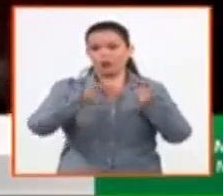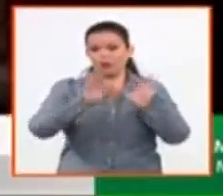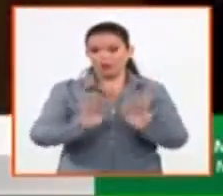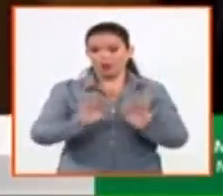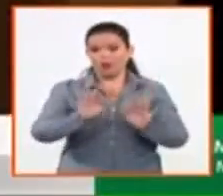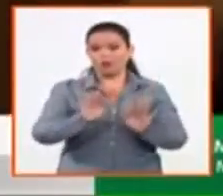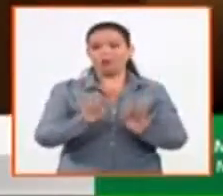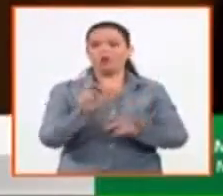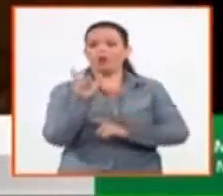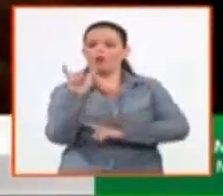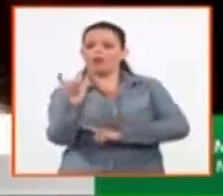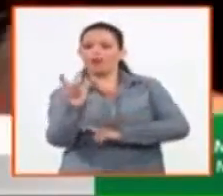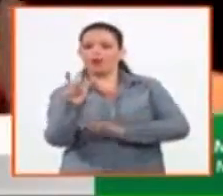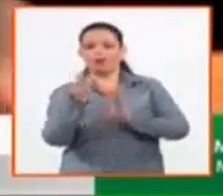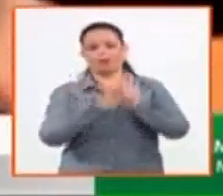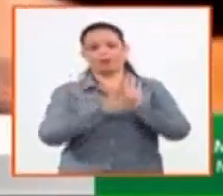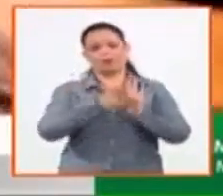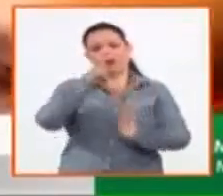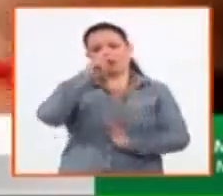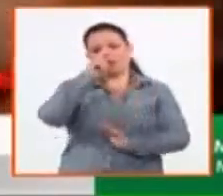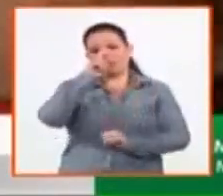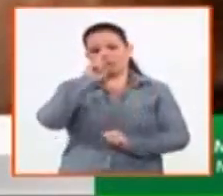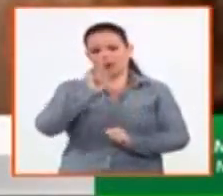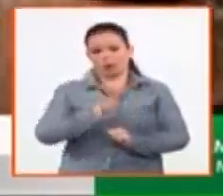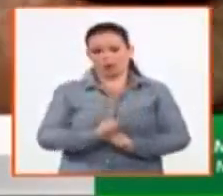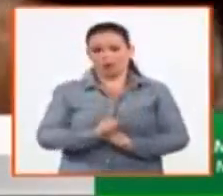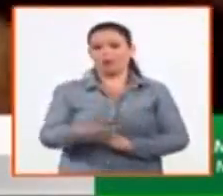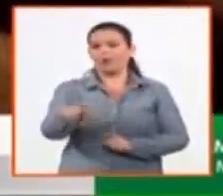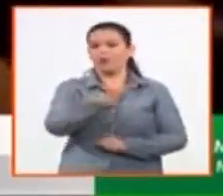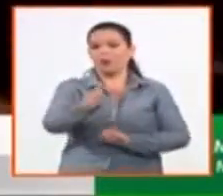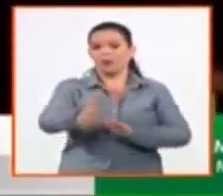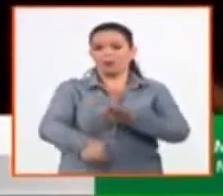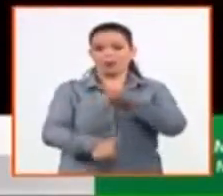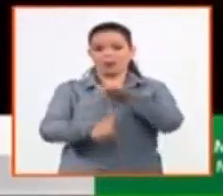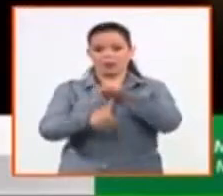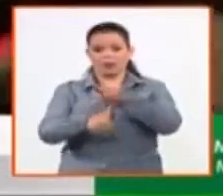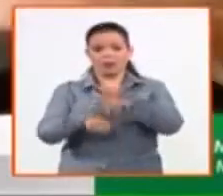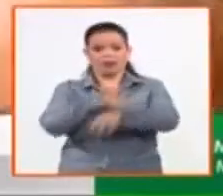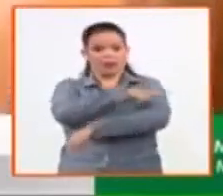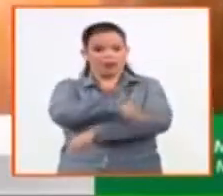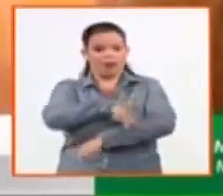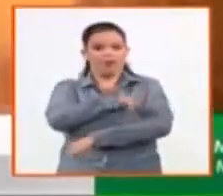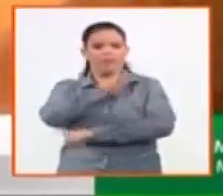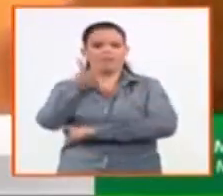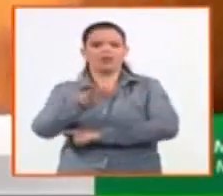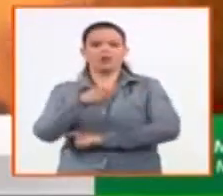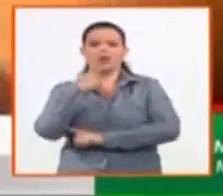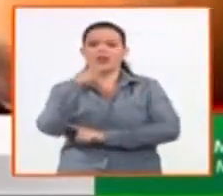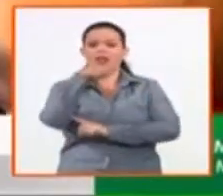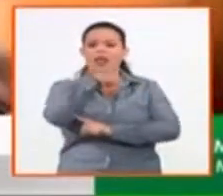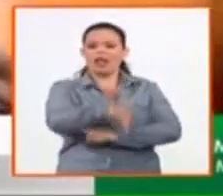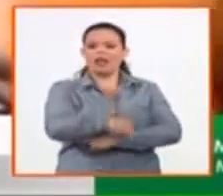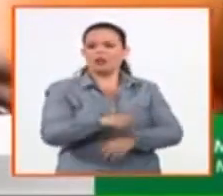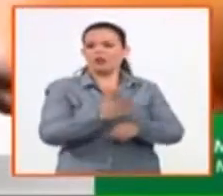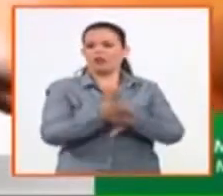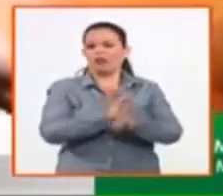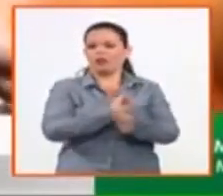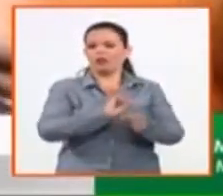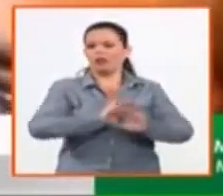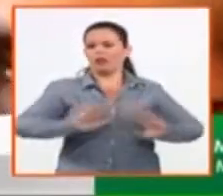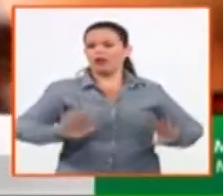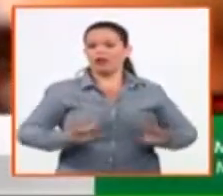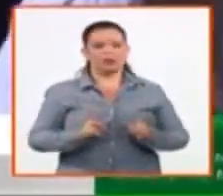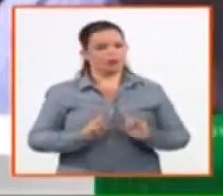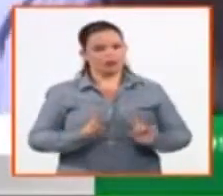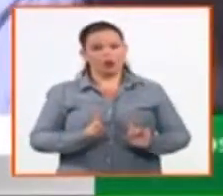noviembre. No obstante, el presidente Nicolás Maduro advirtió que estas negociaciones no se traducirán en impunidad. En una entrevista, el mandatario